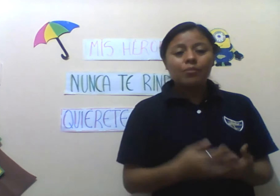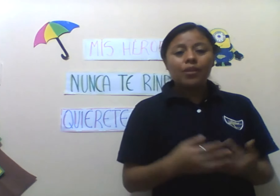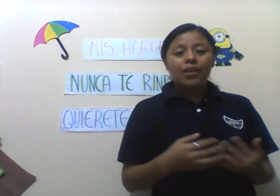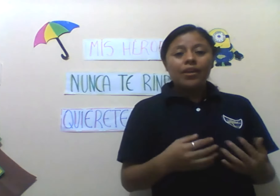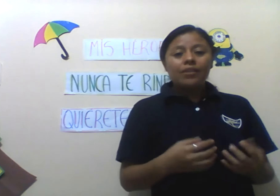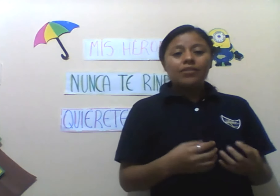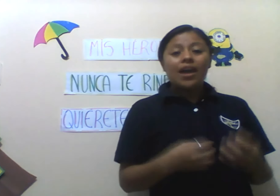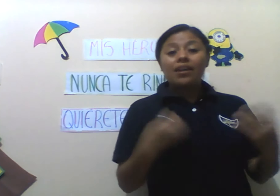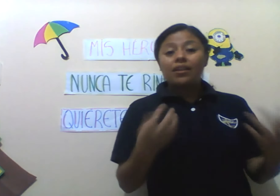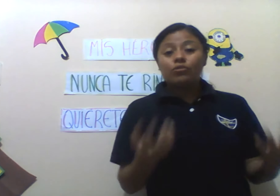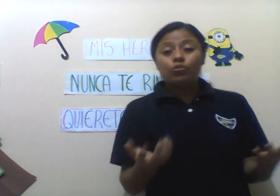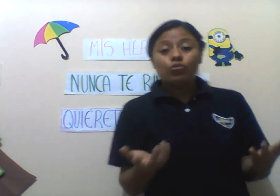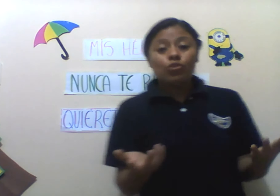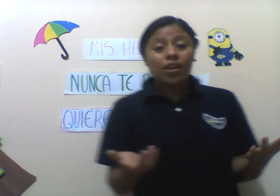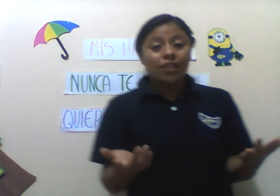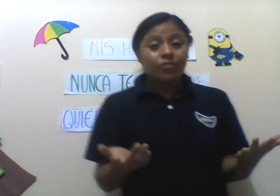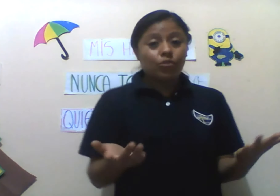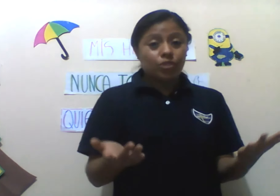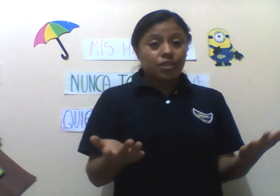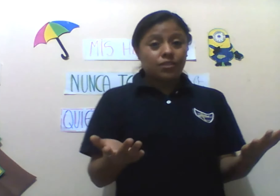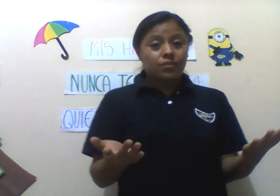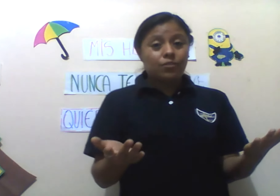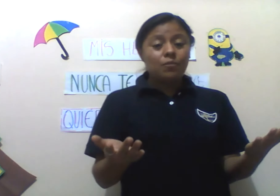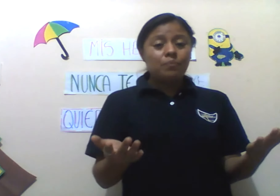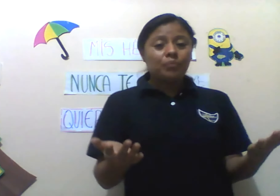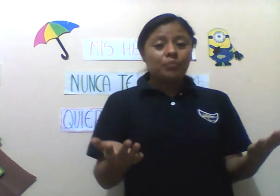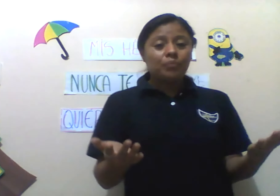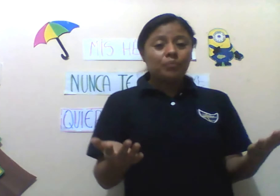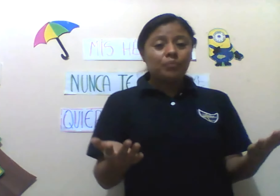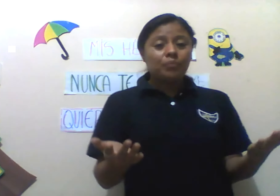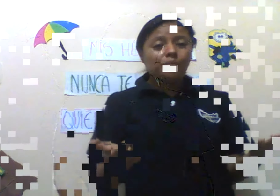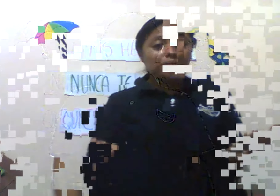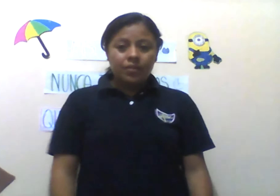tiene que siempre darle la solución a las cosas, ¿no?